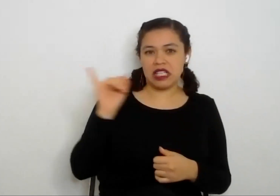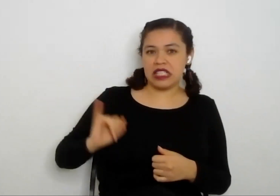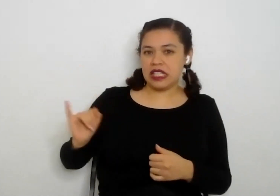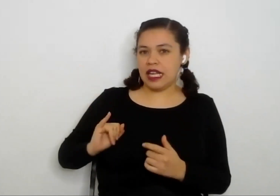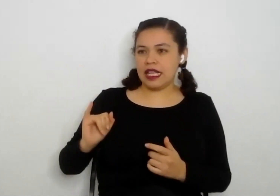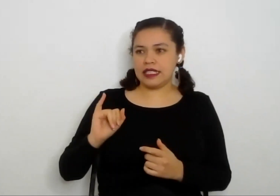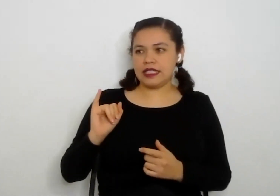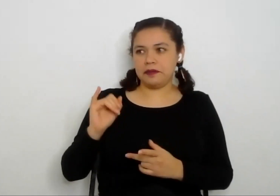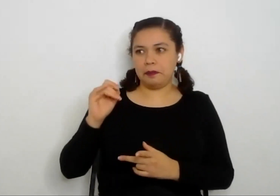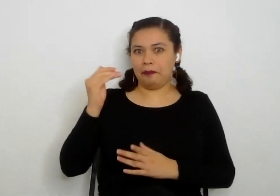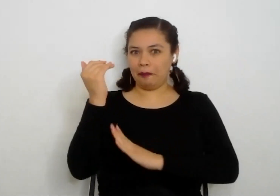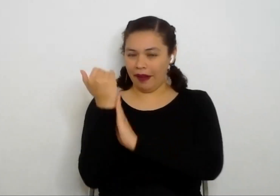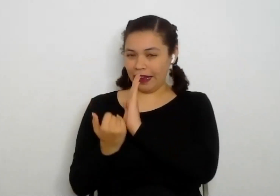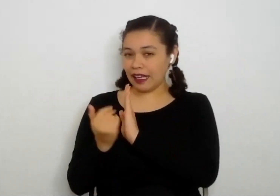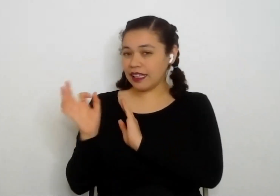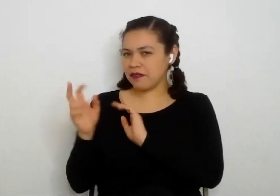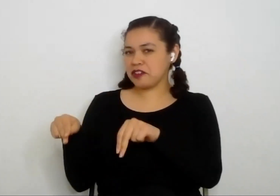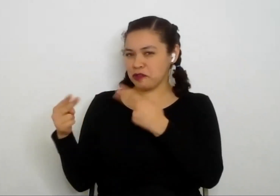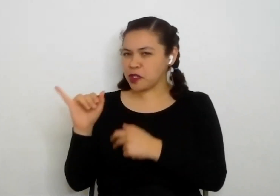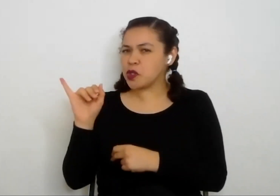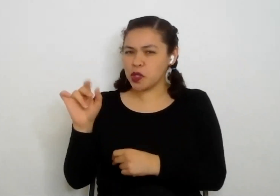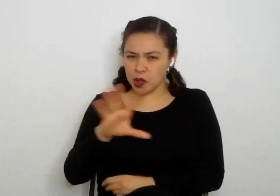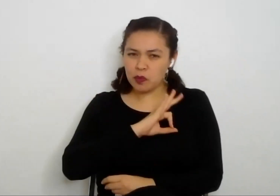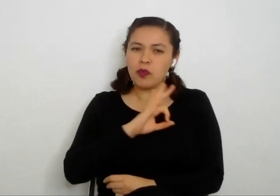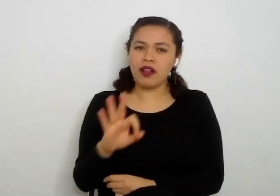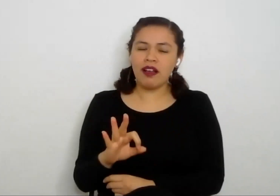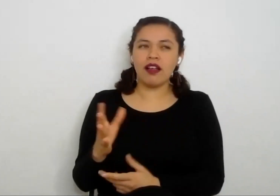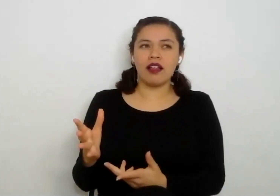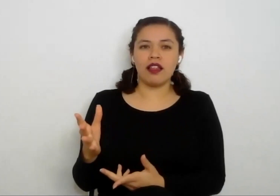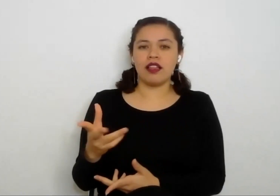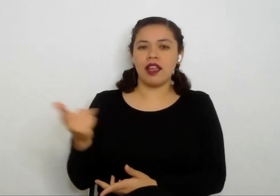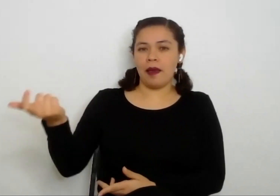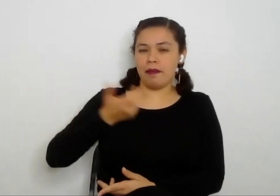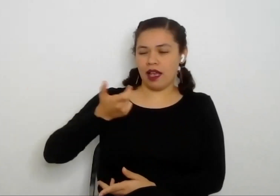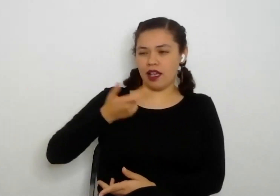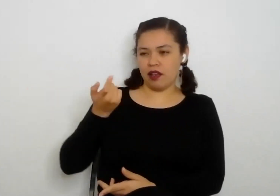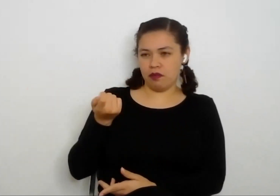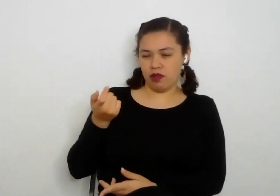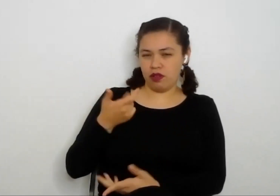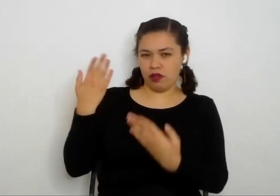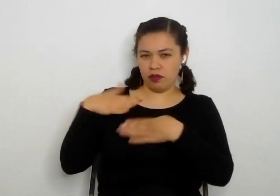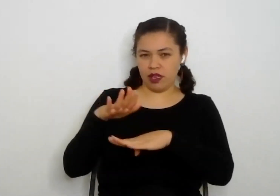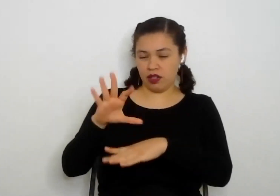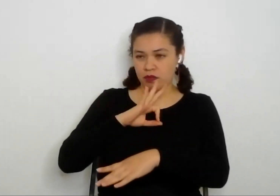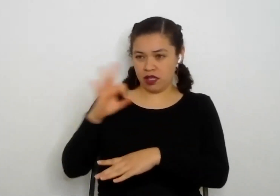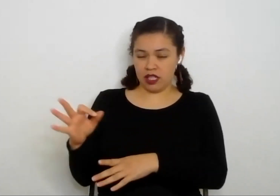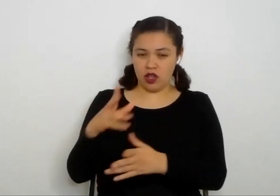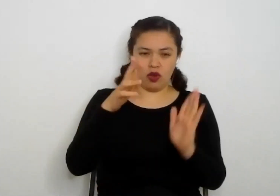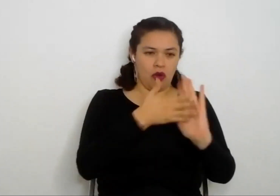bajas y permite, en lugar de que te paguen muy poco en los bancos, construir y rentar.